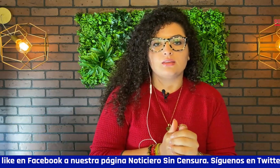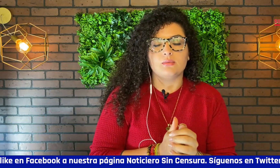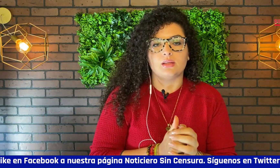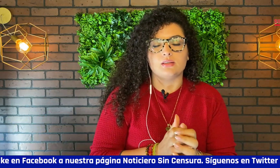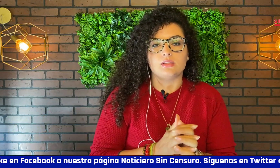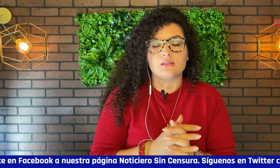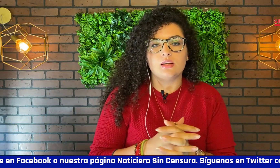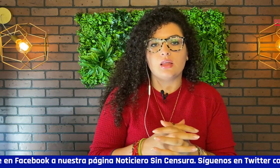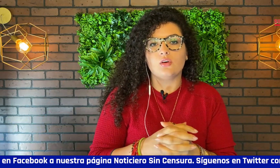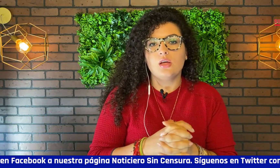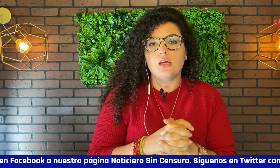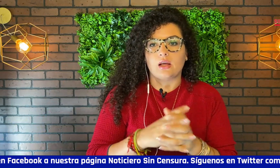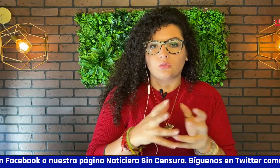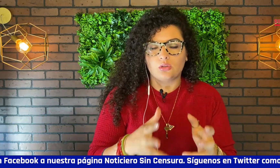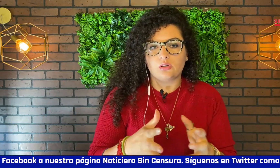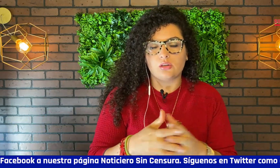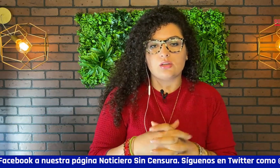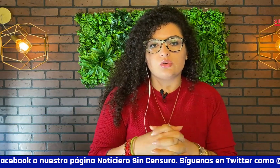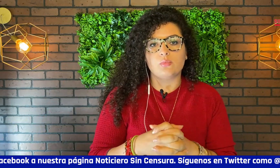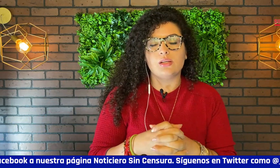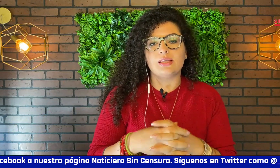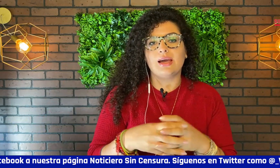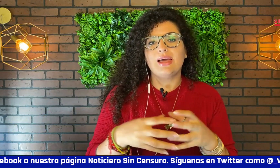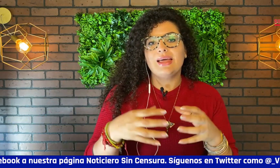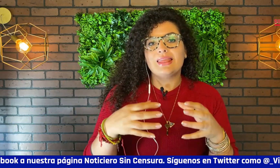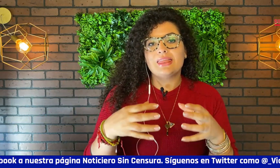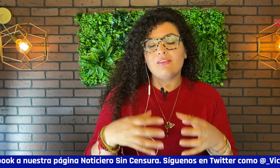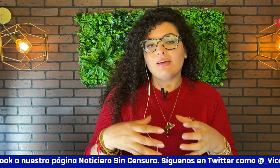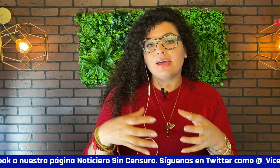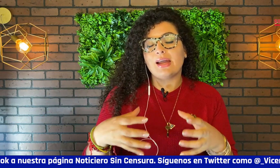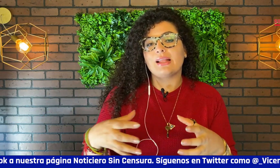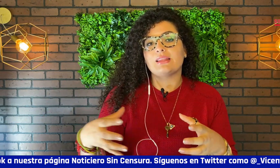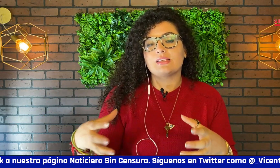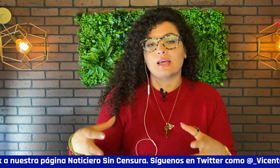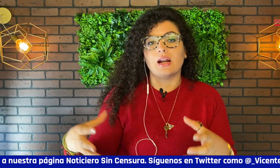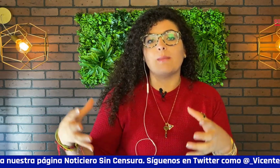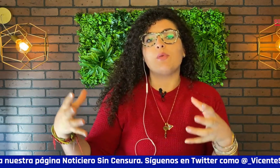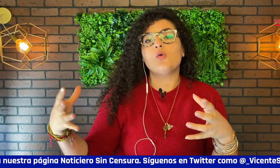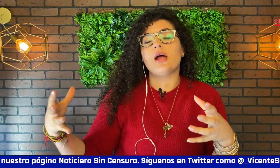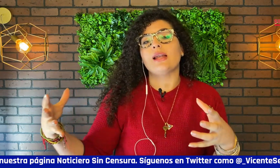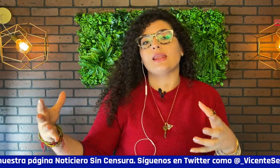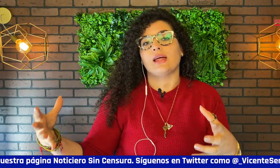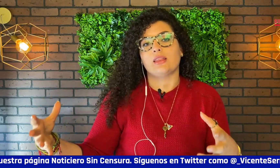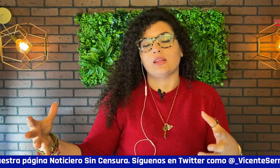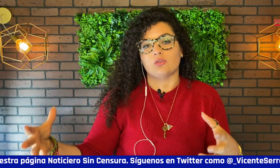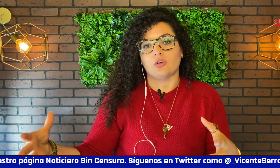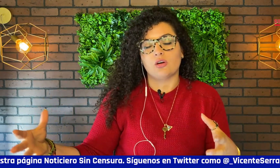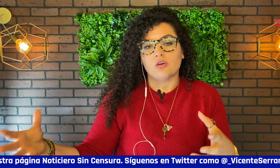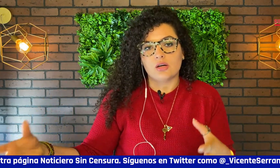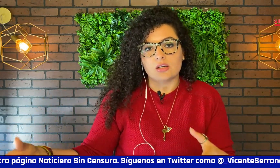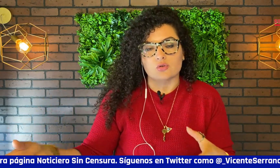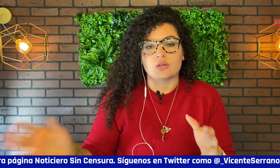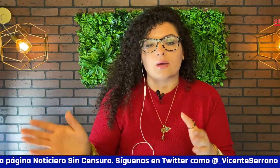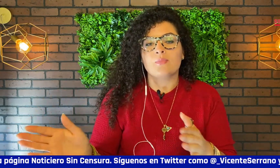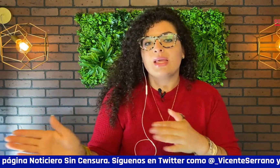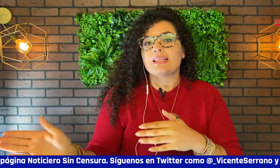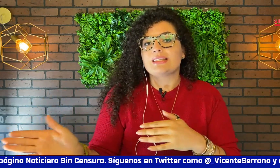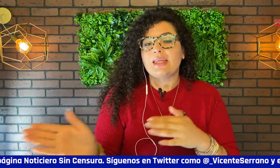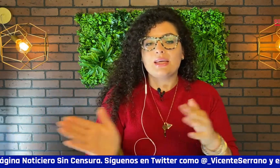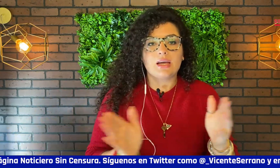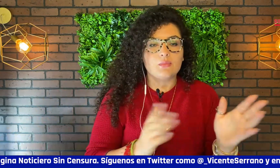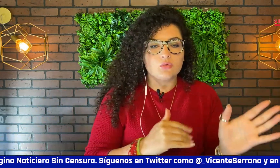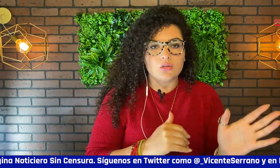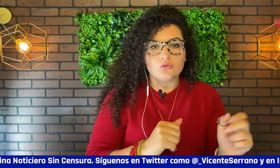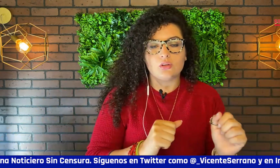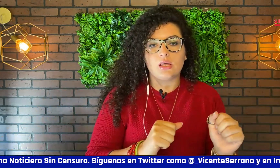mesa directiva del Senado y la Junta de Coordinación Política deben garantizar la pluralidad dentro del Congreso. O sea,